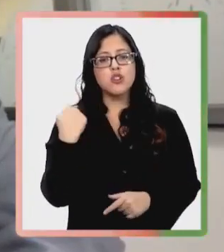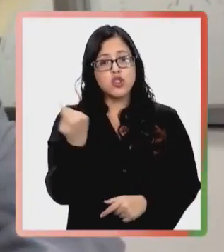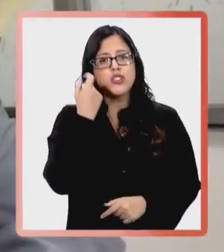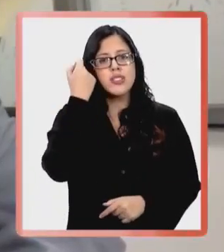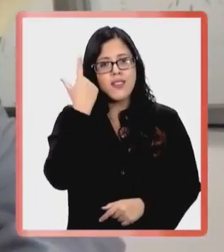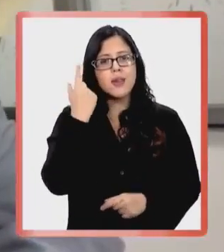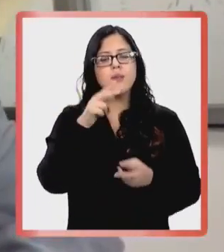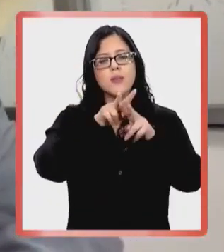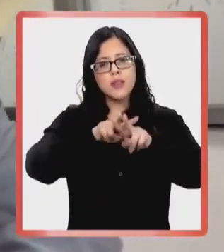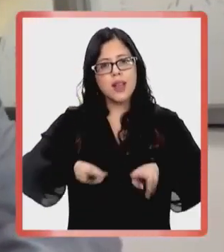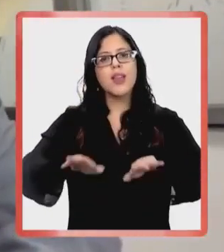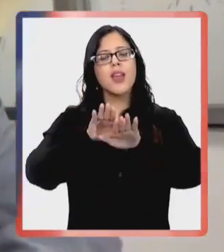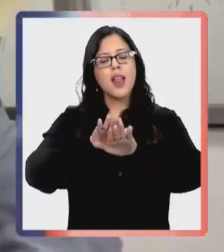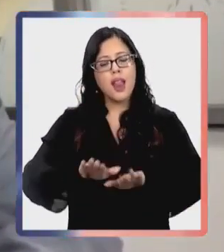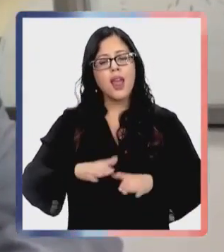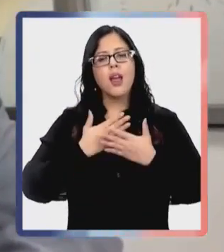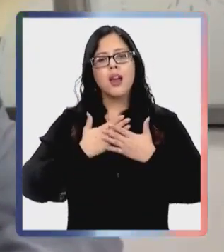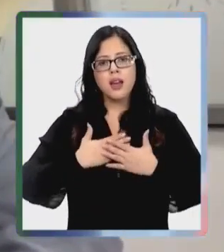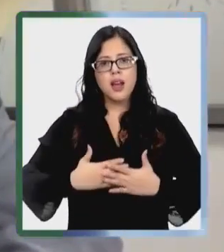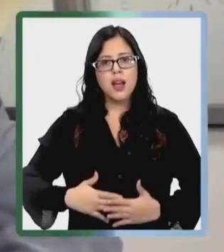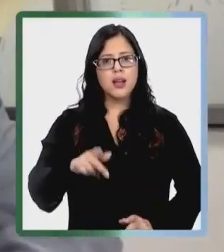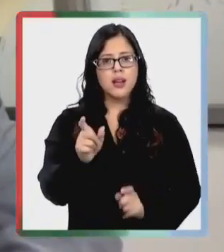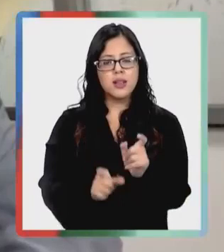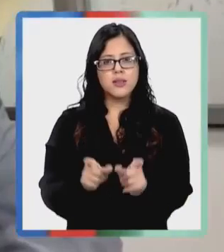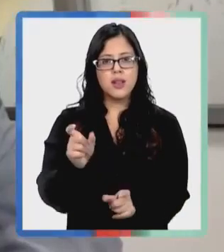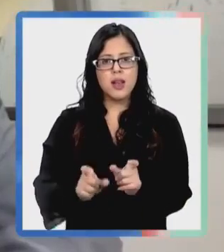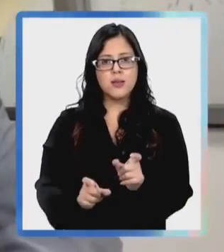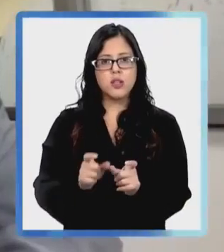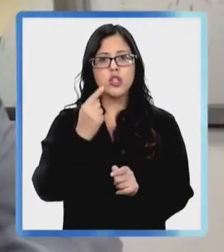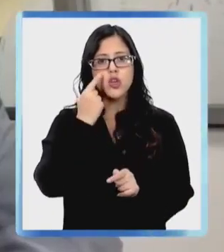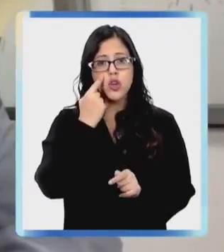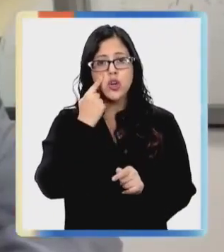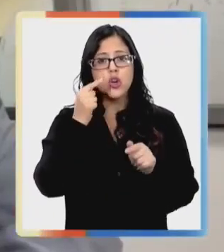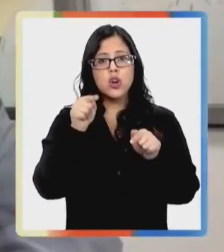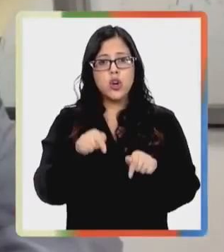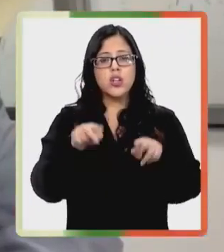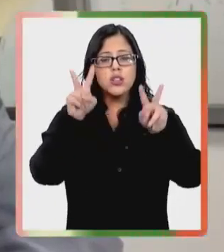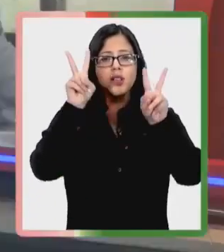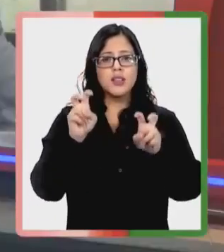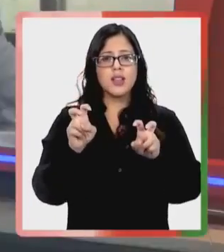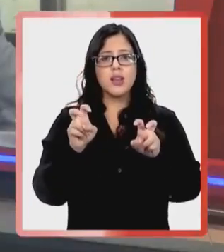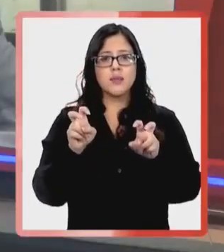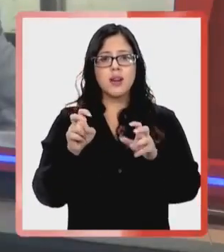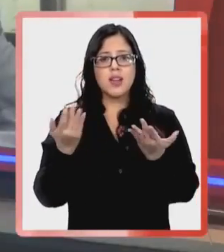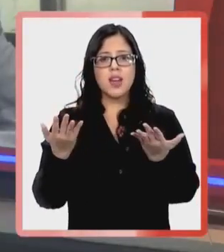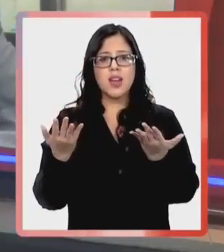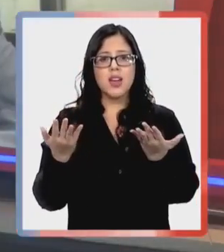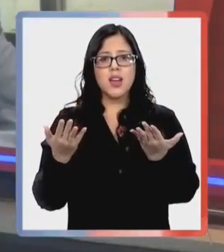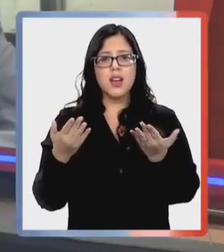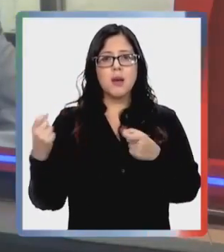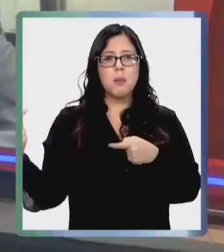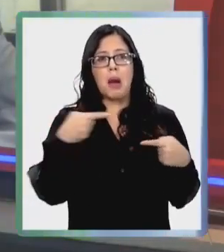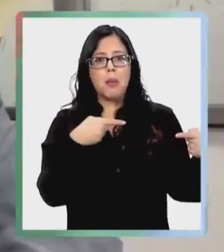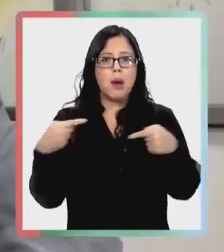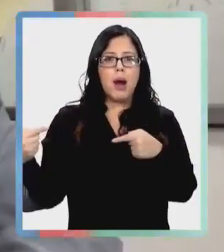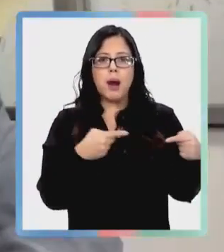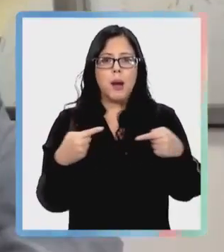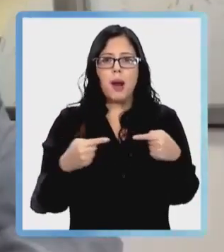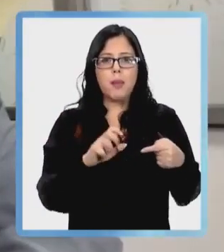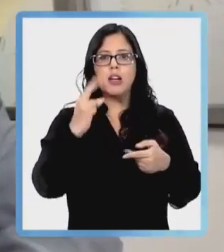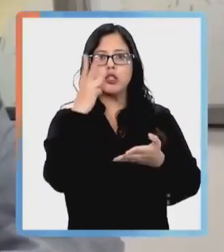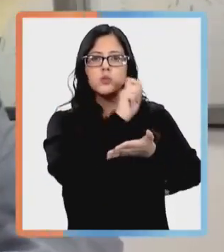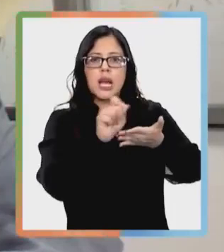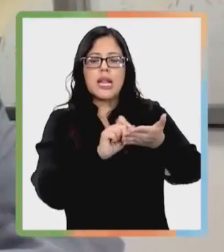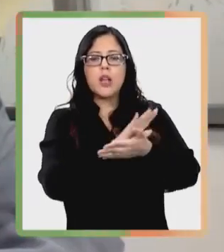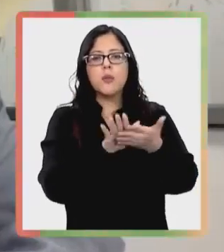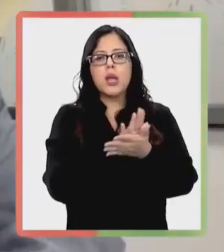evidentemente, y lo sabemos, tranquiliza a la población. Yo creo que estas quitadas de piso que hubo entre un subsecretario y otro,